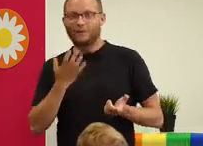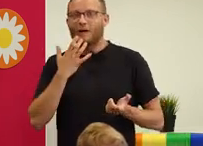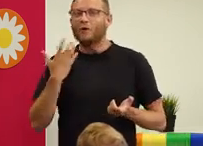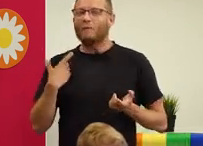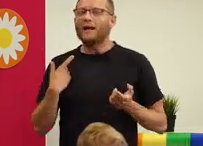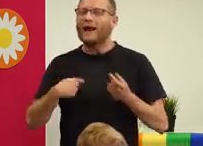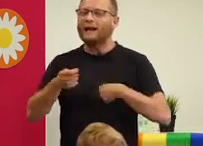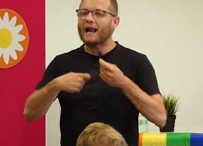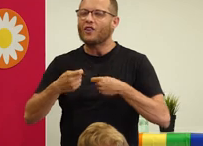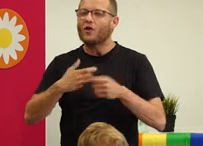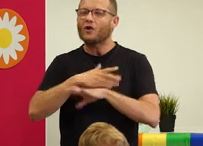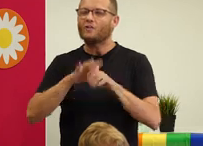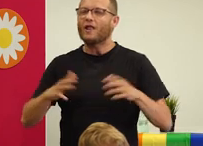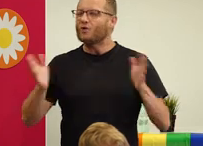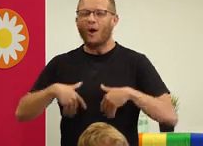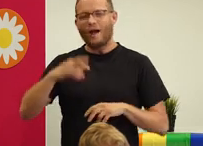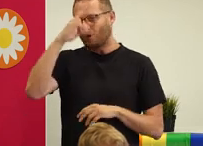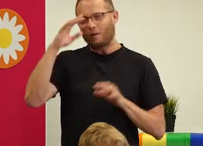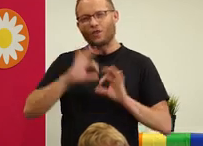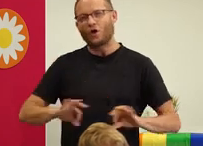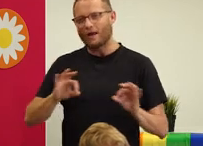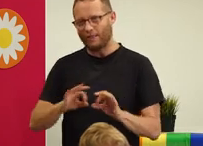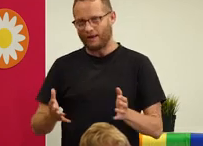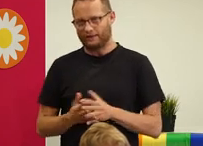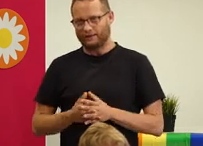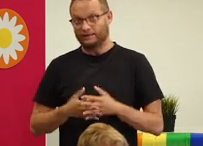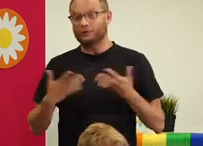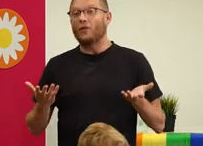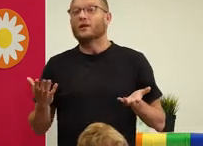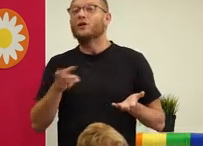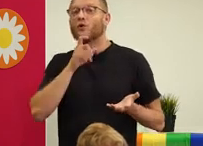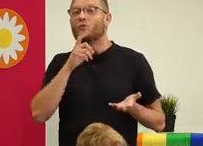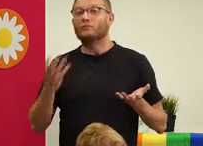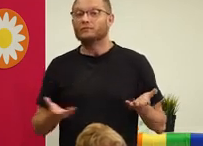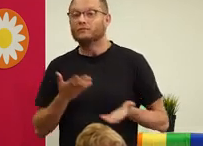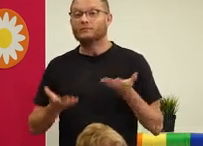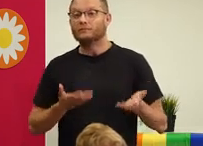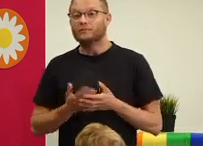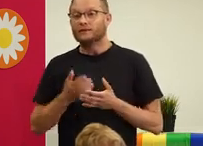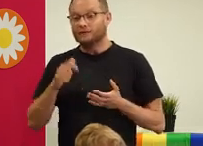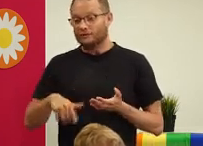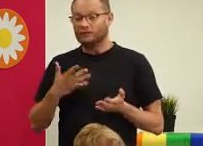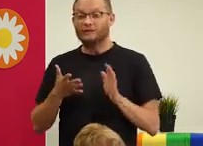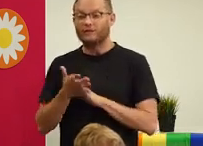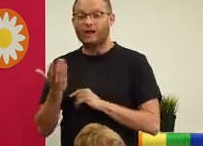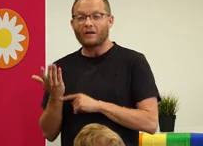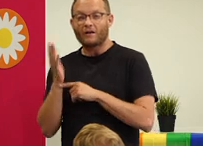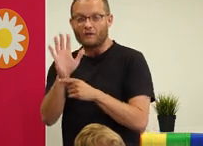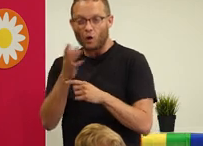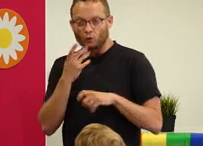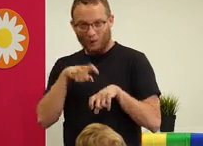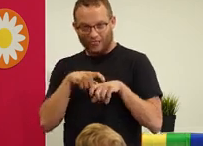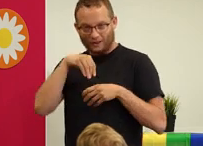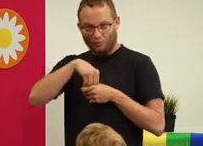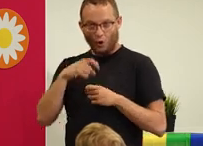establecer relaciones comerciales no la hay. No hay preocupación. Entonces, ¿en qué quedamos? ¿No será que esto es un reflejo de tu